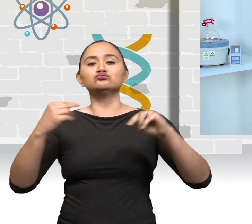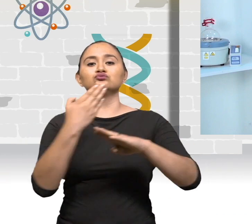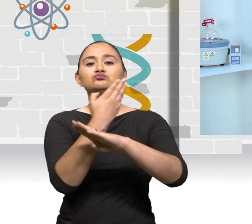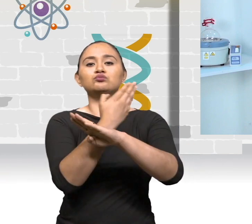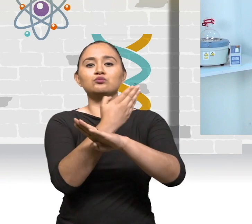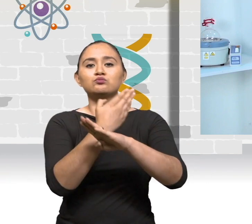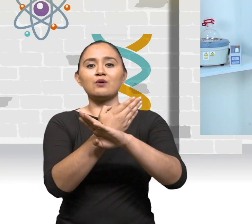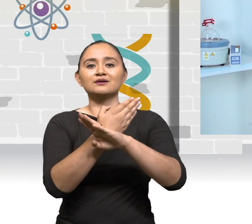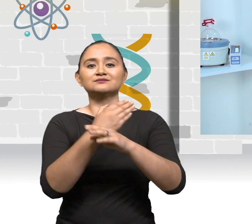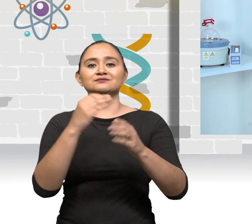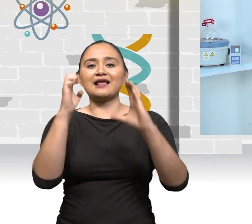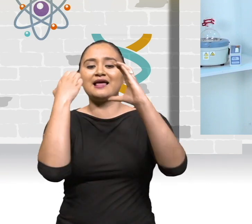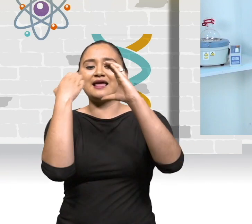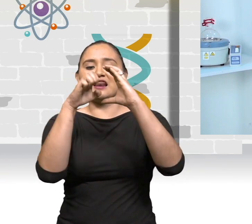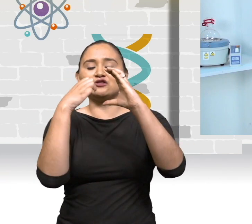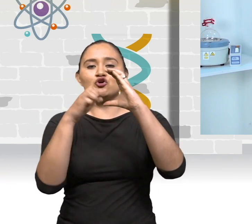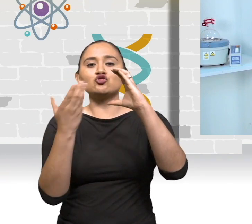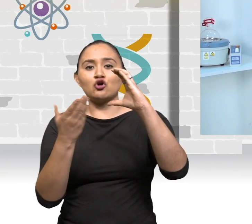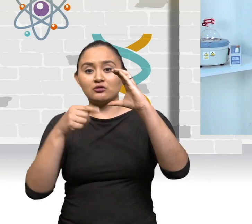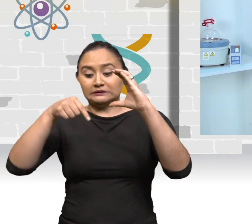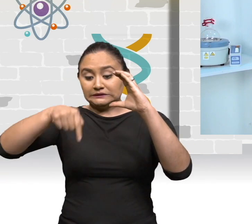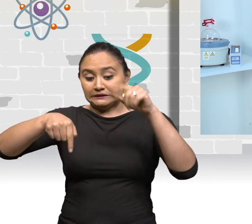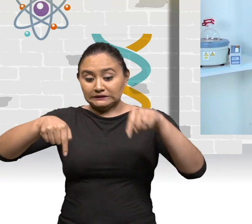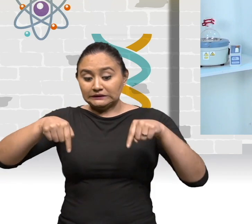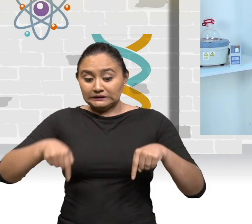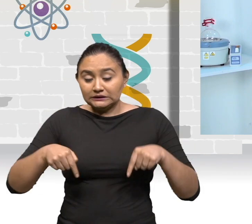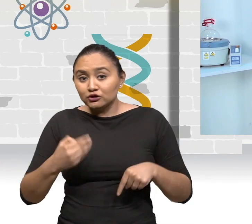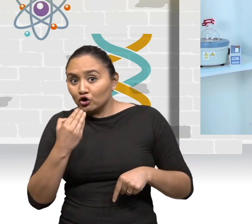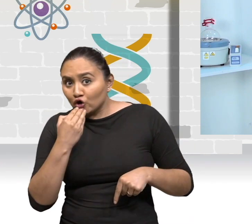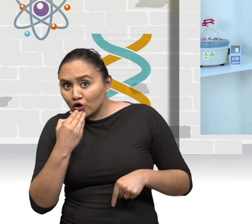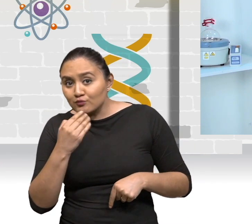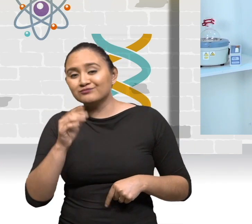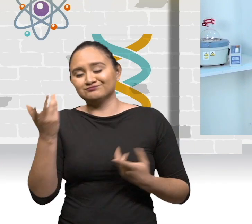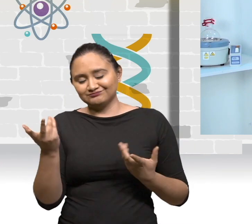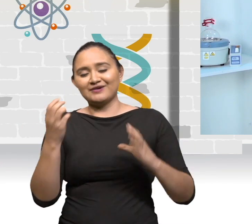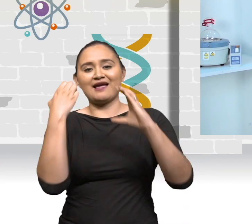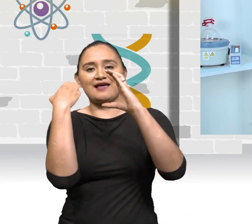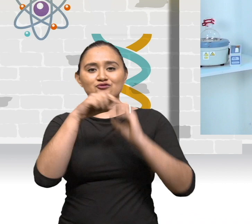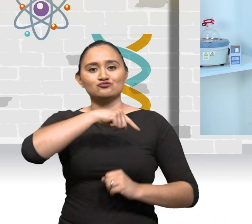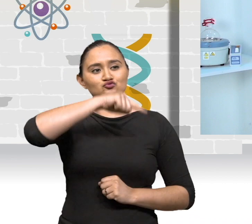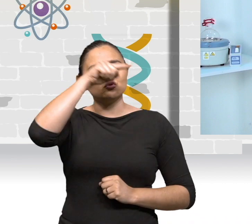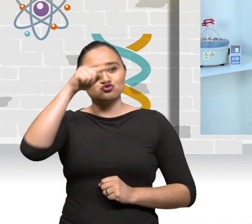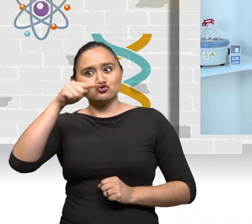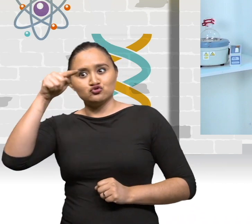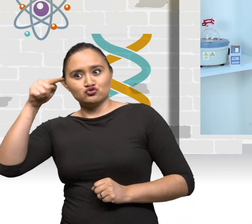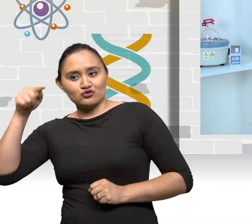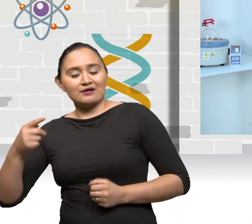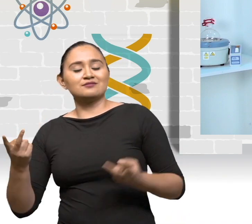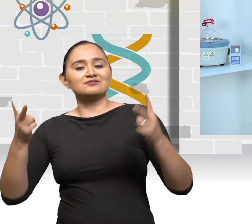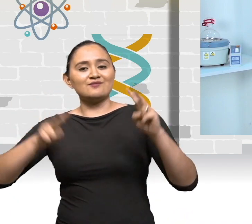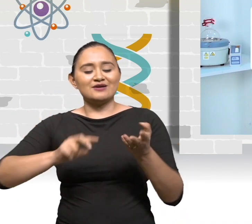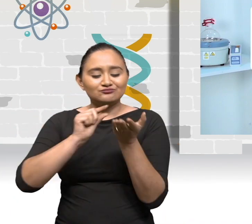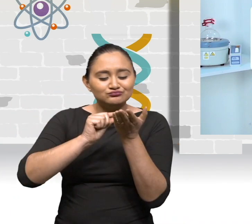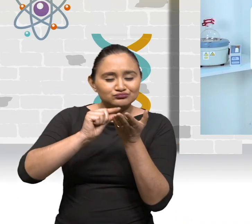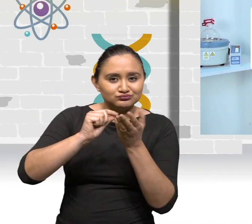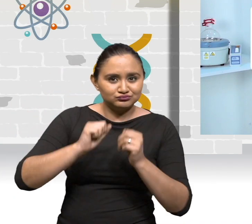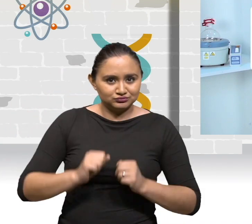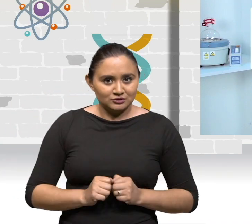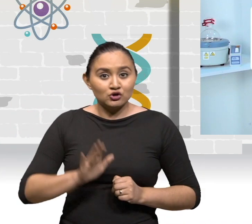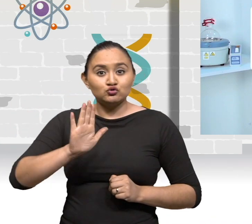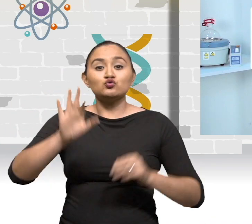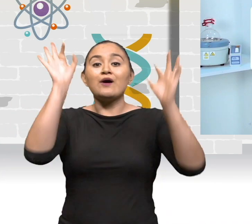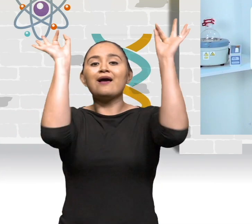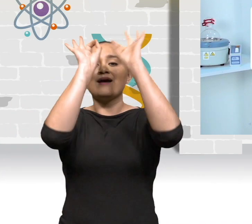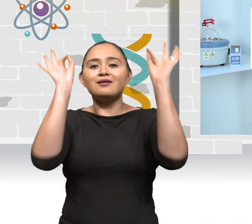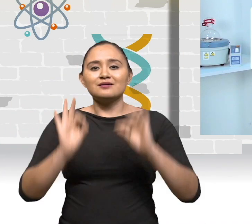describe el modelo mecánico cuántico de la materia la ubicación del electrón como una densidad de probabilidad y la ubicación